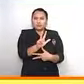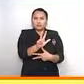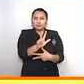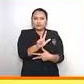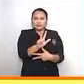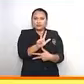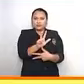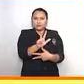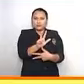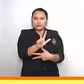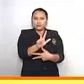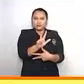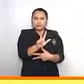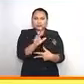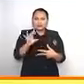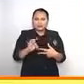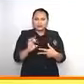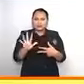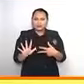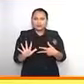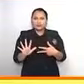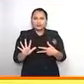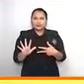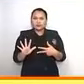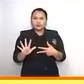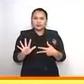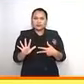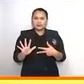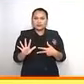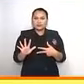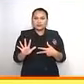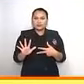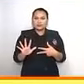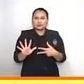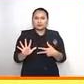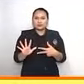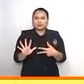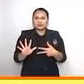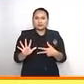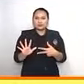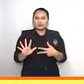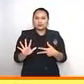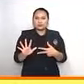Atentos. 85. Tercer número ganador.